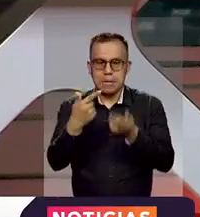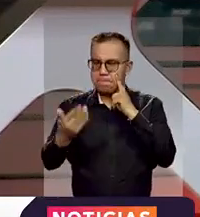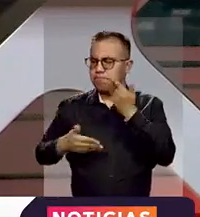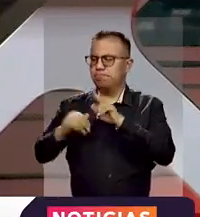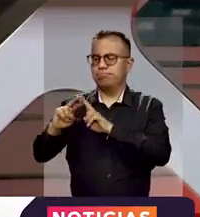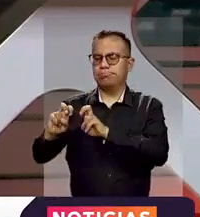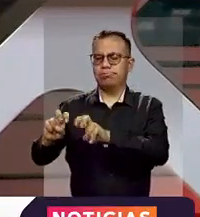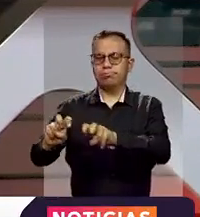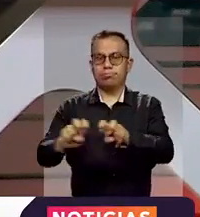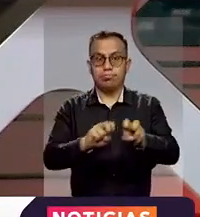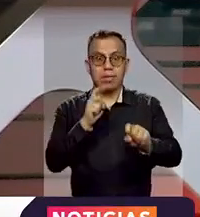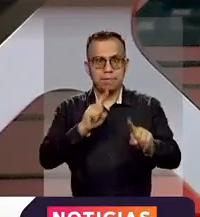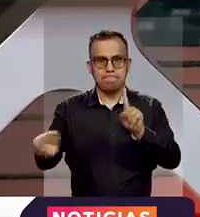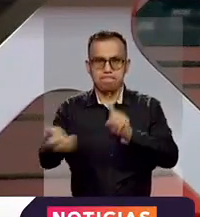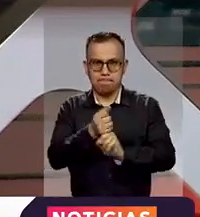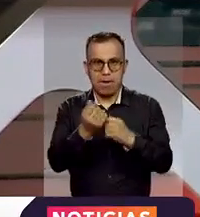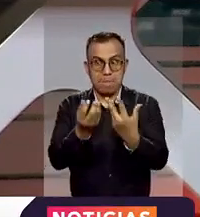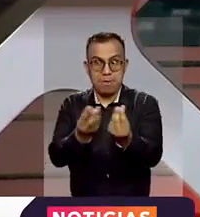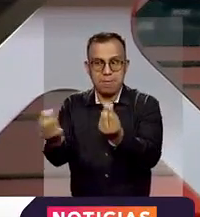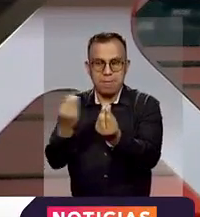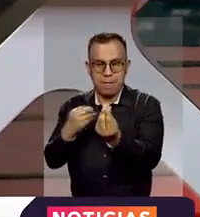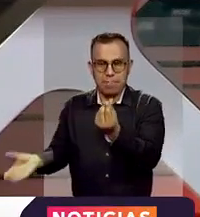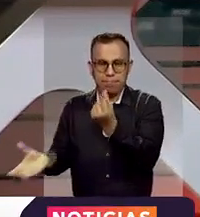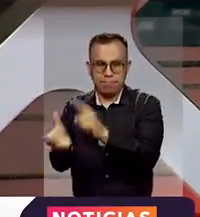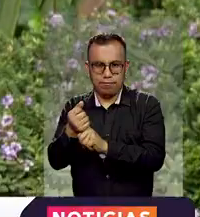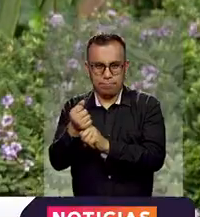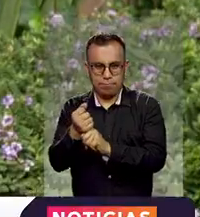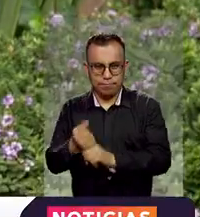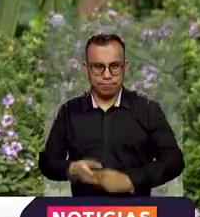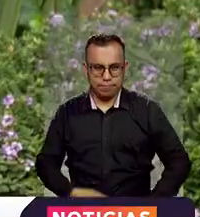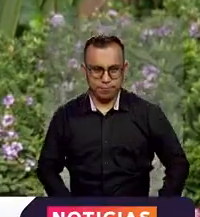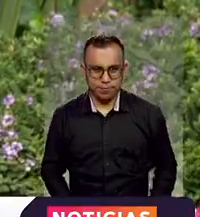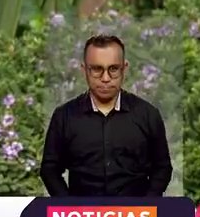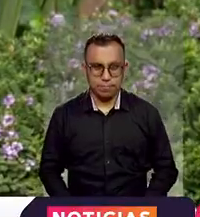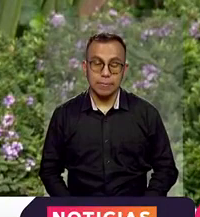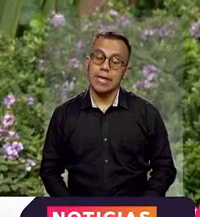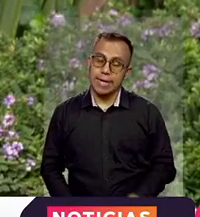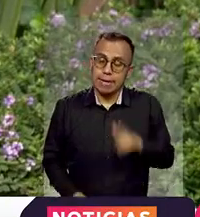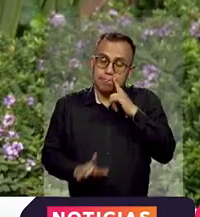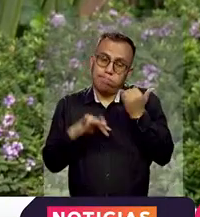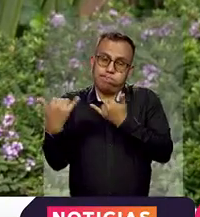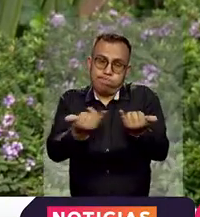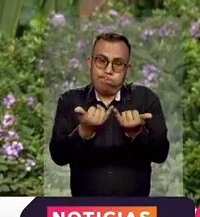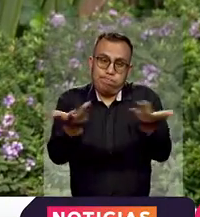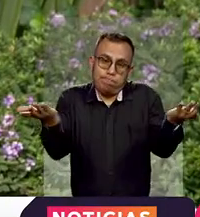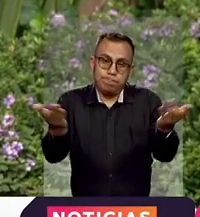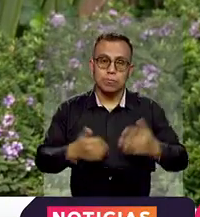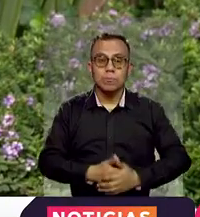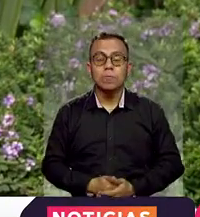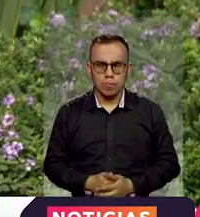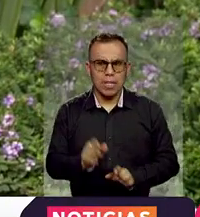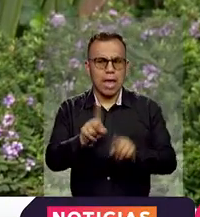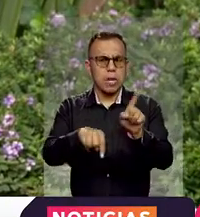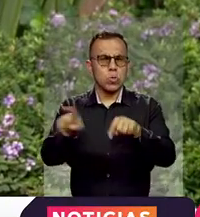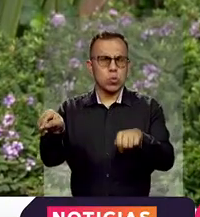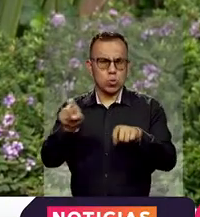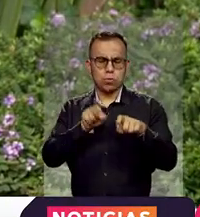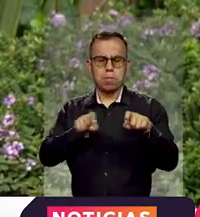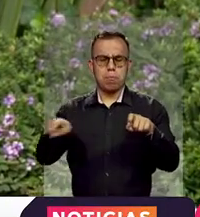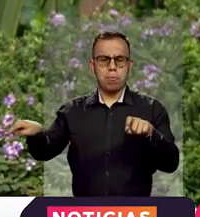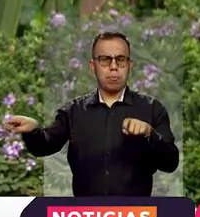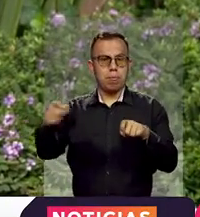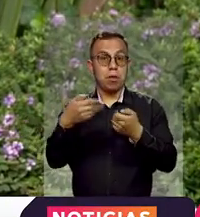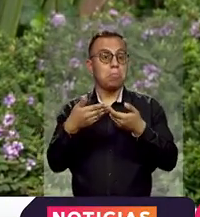adelantan investigaciones para desarticular las bandas. En realidad, se ha venido presentando en algunos lugares la